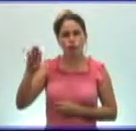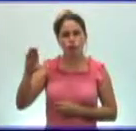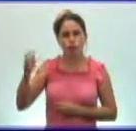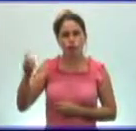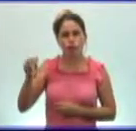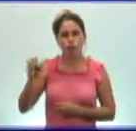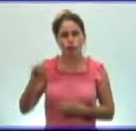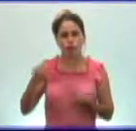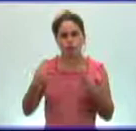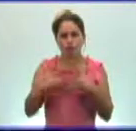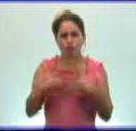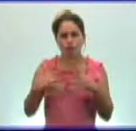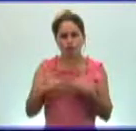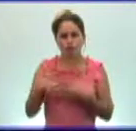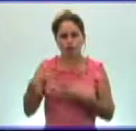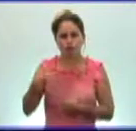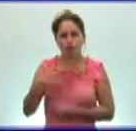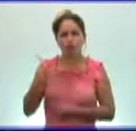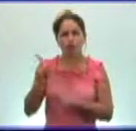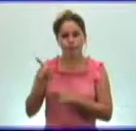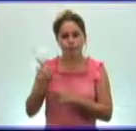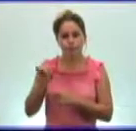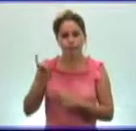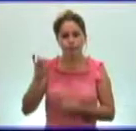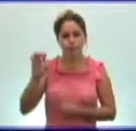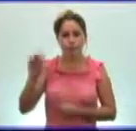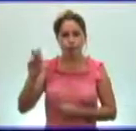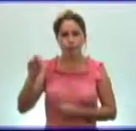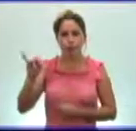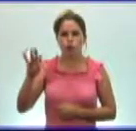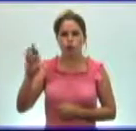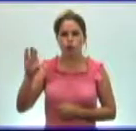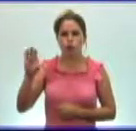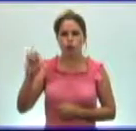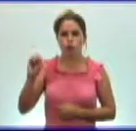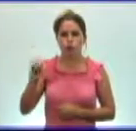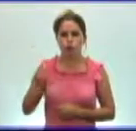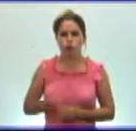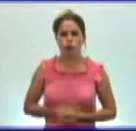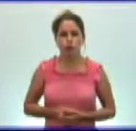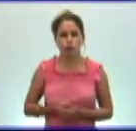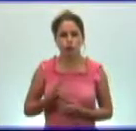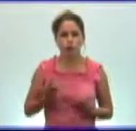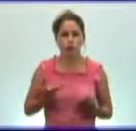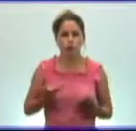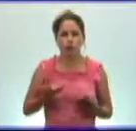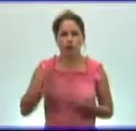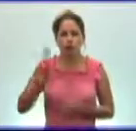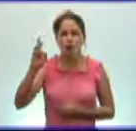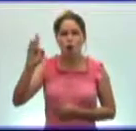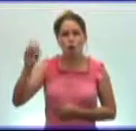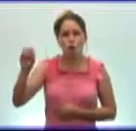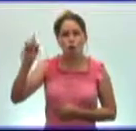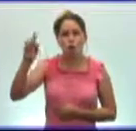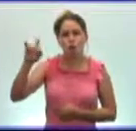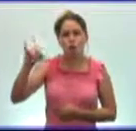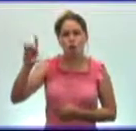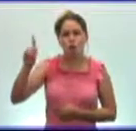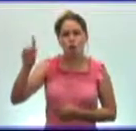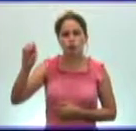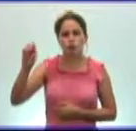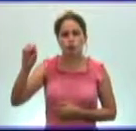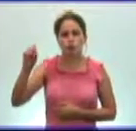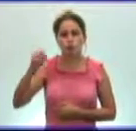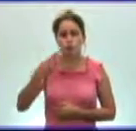un enlace iónico. En cuanto a los óxidos no metálicos, según el tipo de partícula,